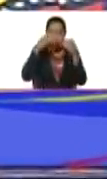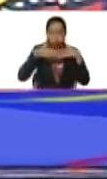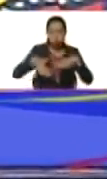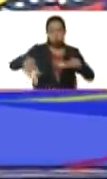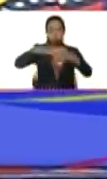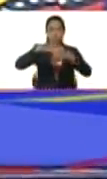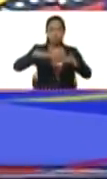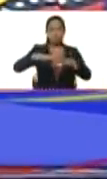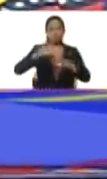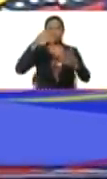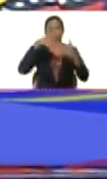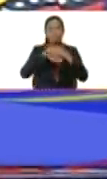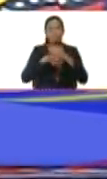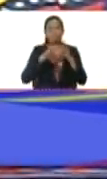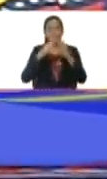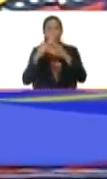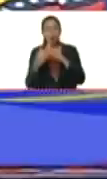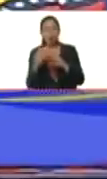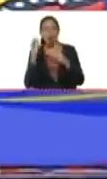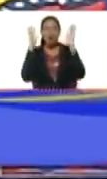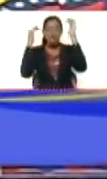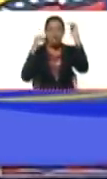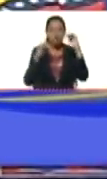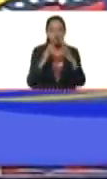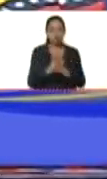barrio adentro, atención,